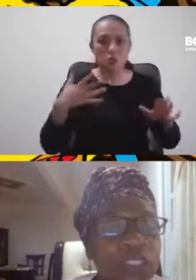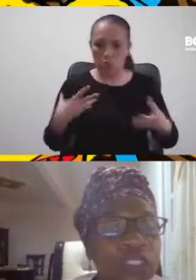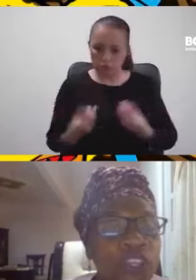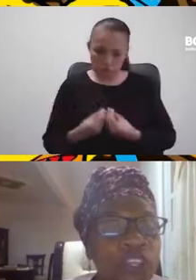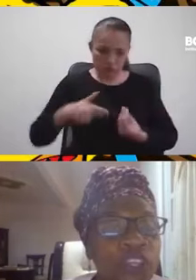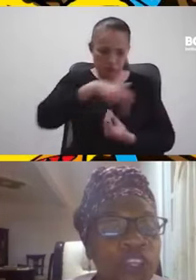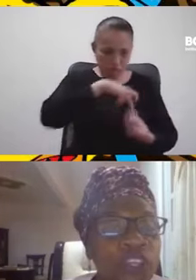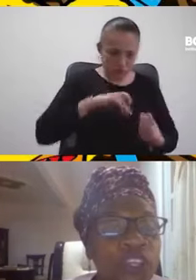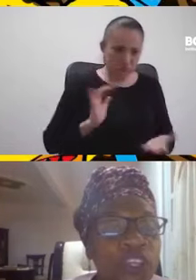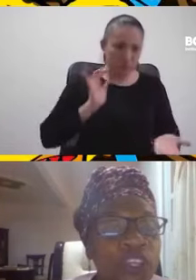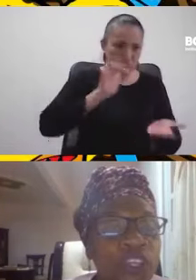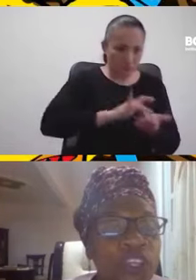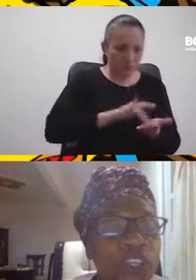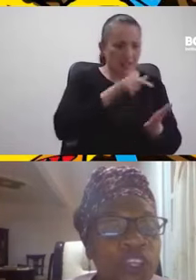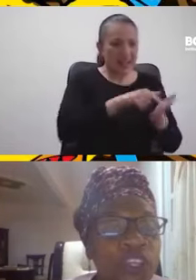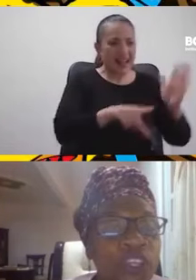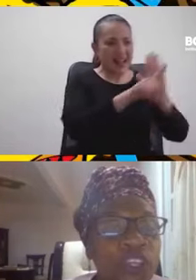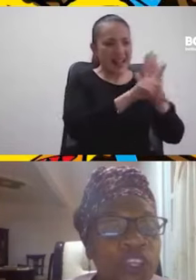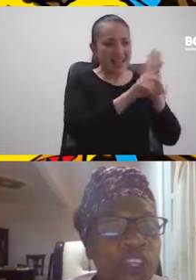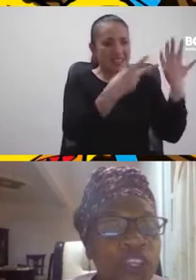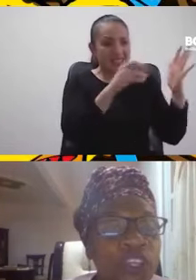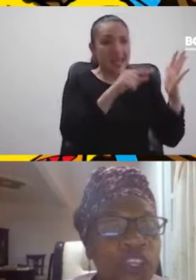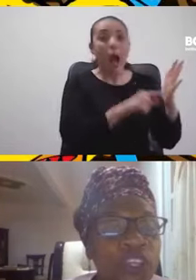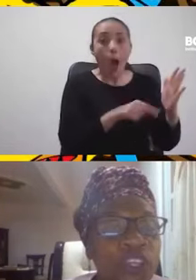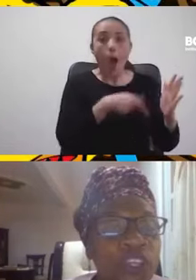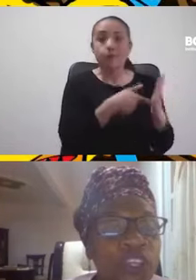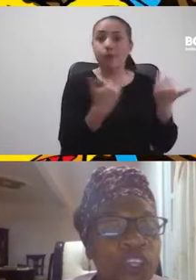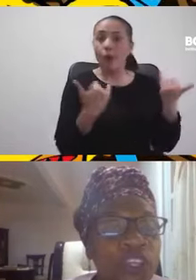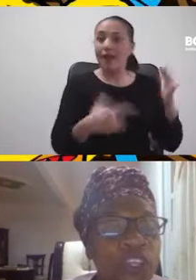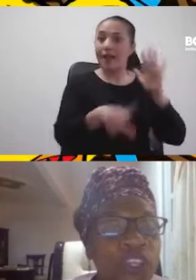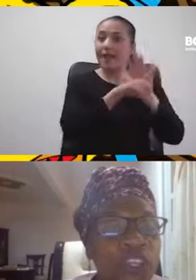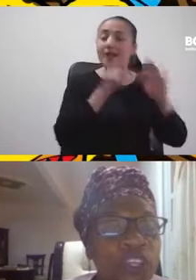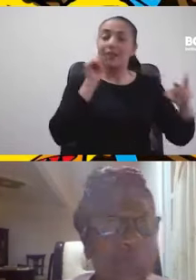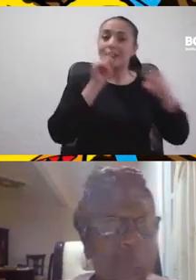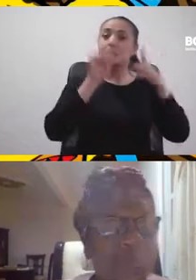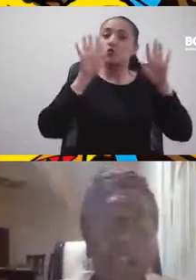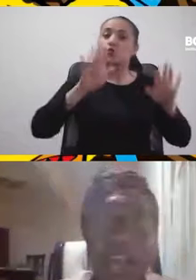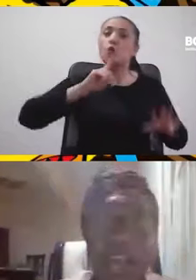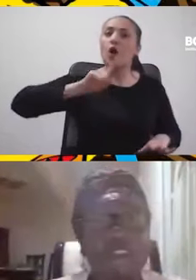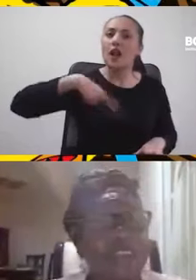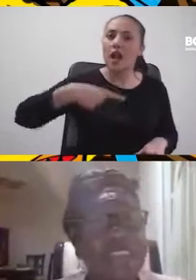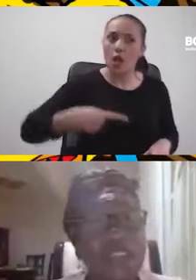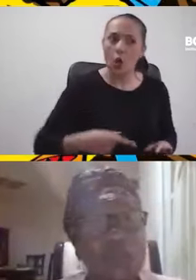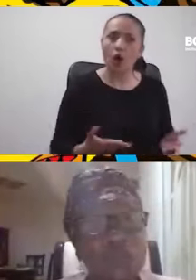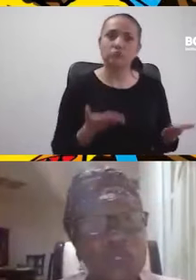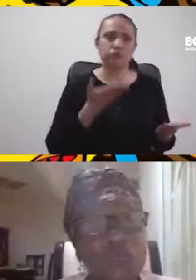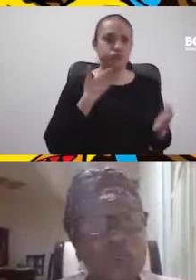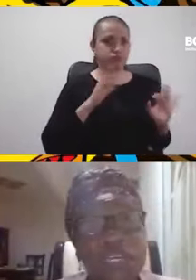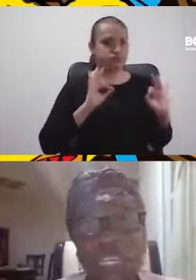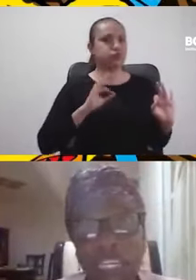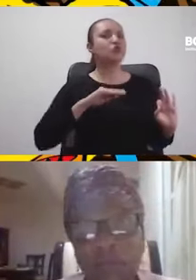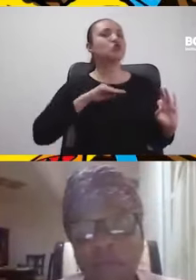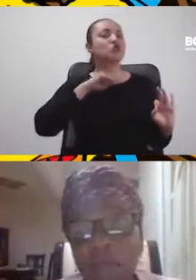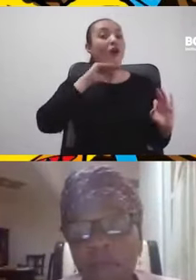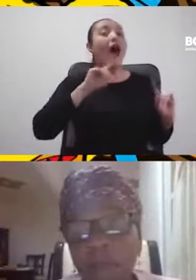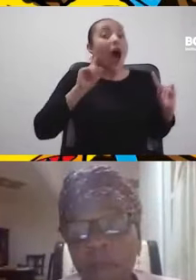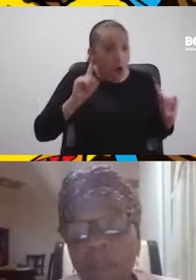hoy una ley de lenguas ha hecho lo suficiente, aunque hace falta mucho